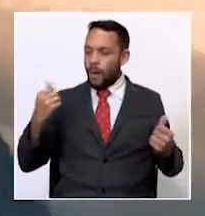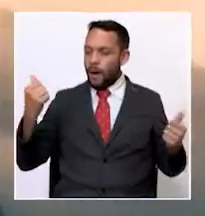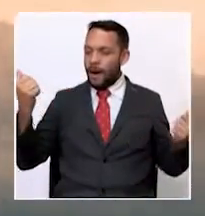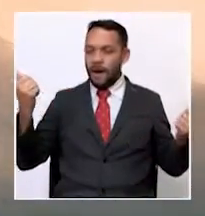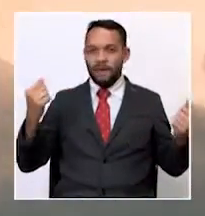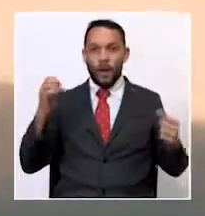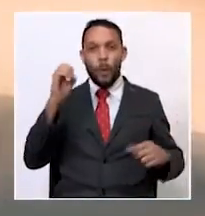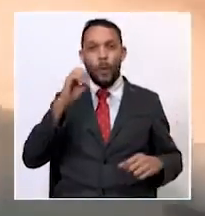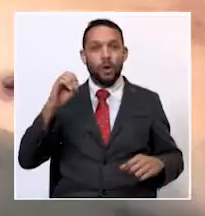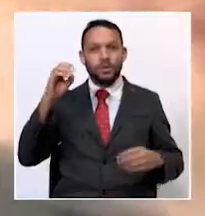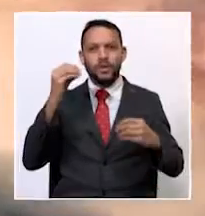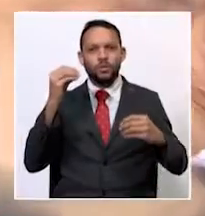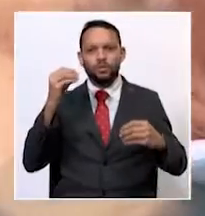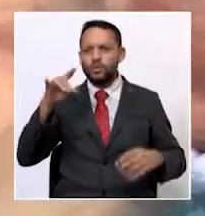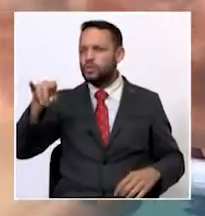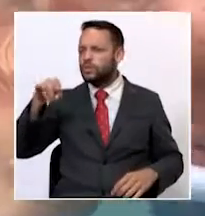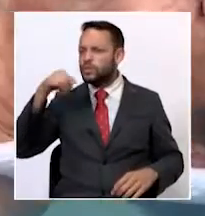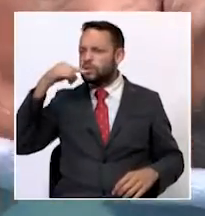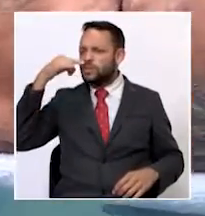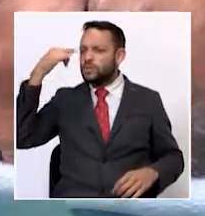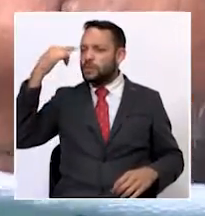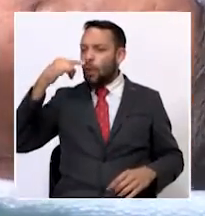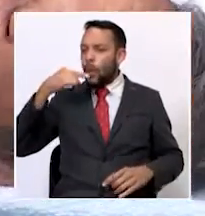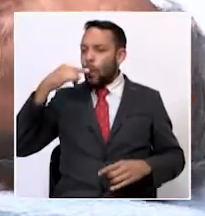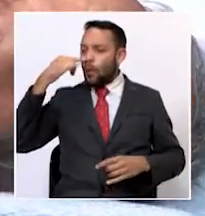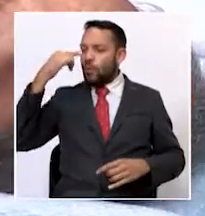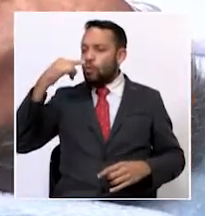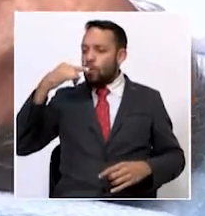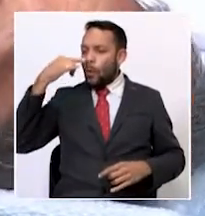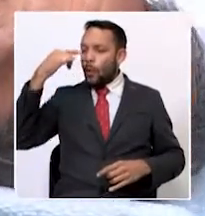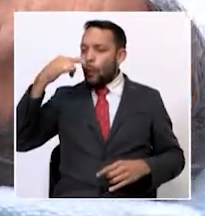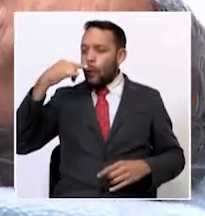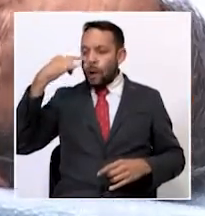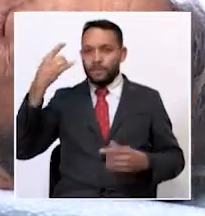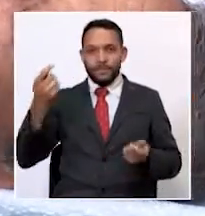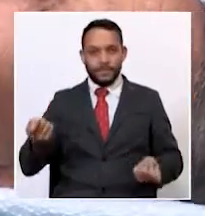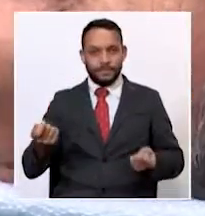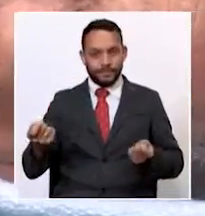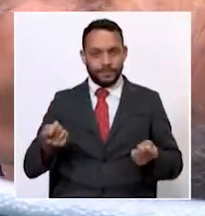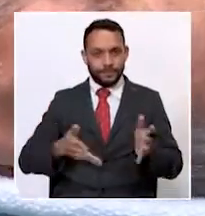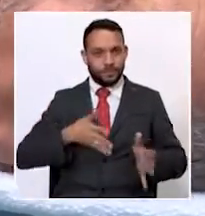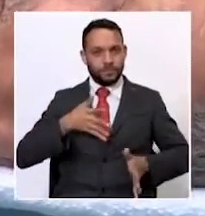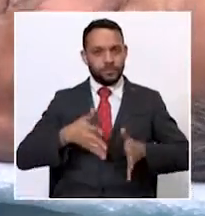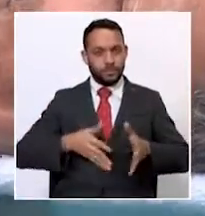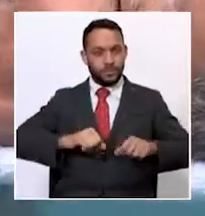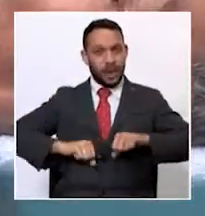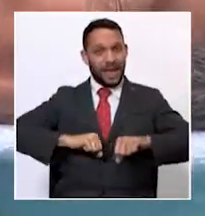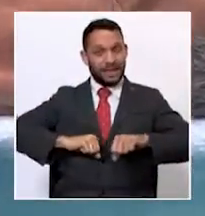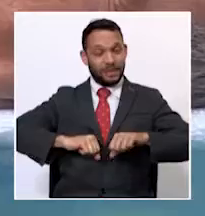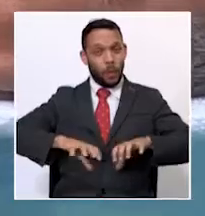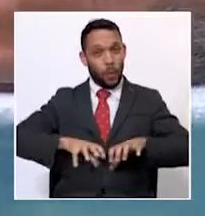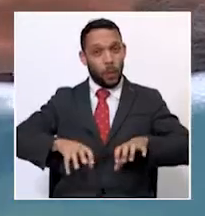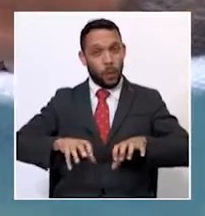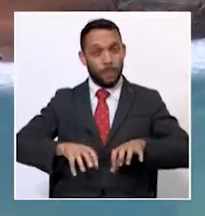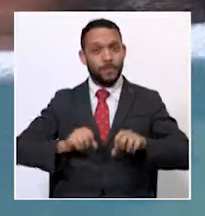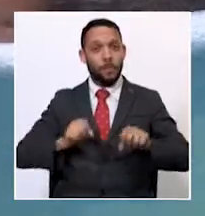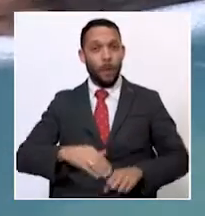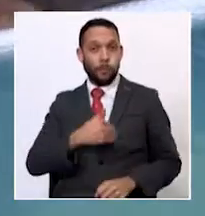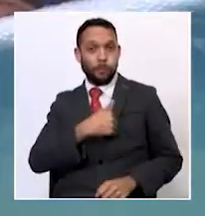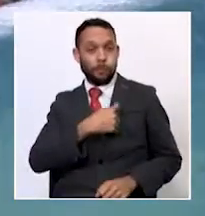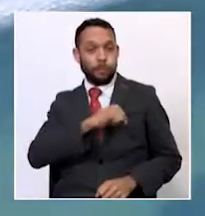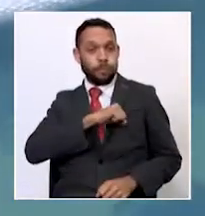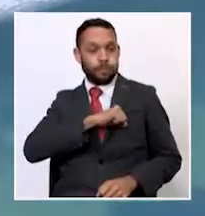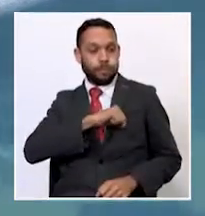oxigenación. Luego empieza una combinación de movimientos que hace que el flujo sanguíneo pues aumente, que haya un